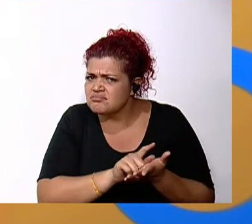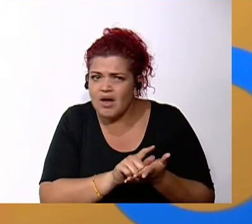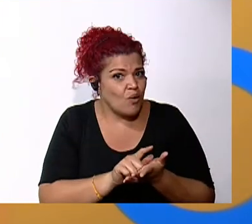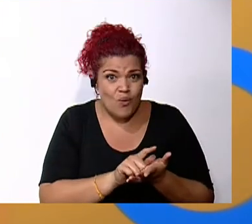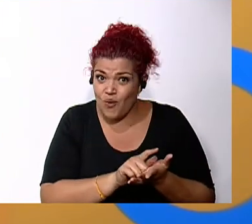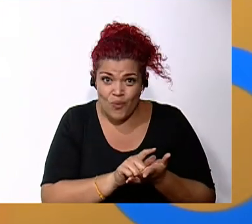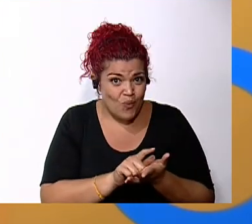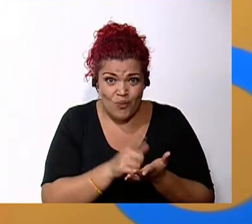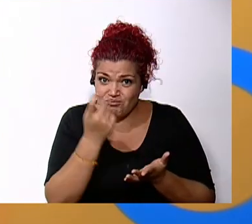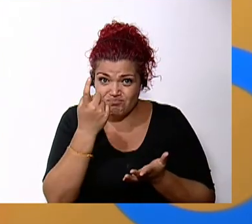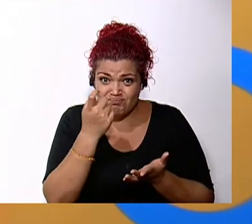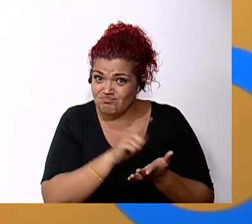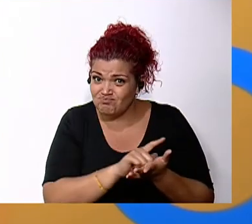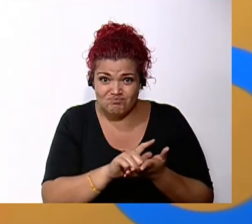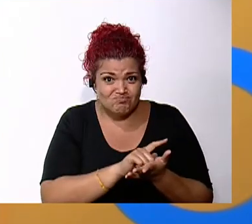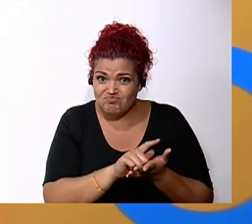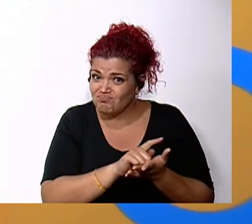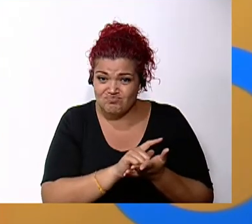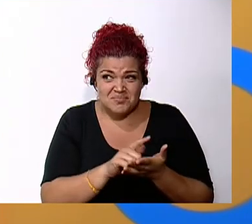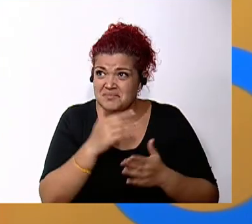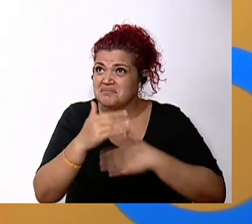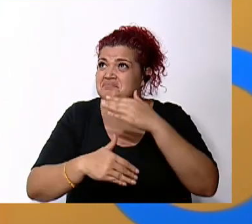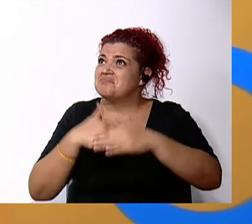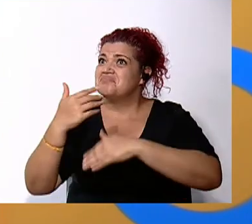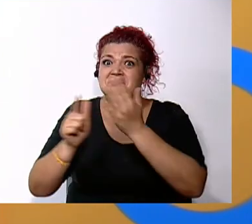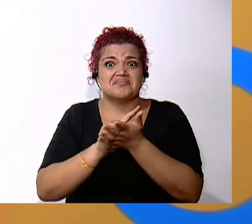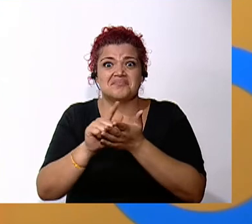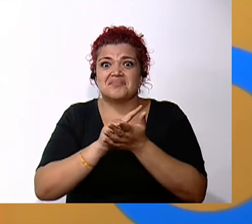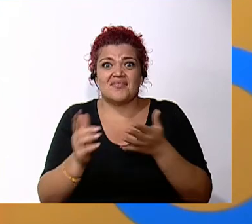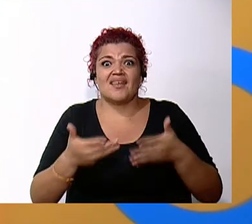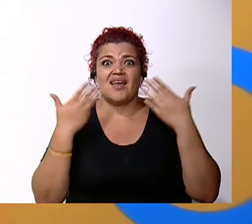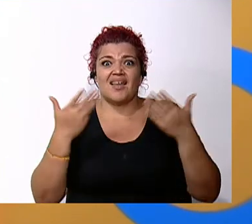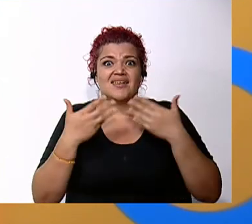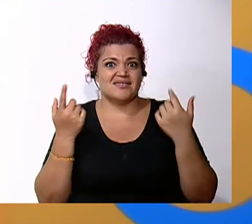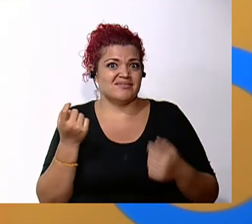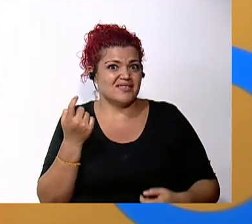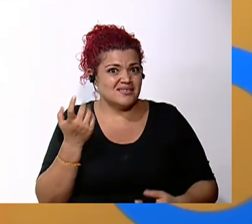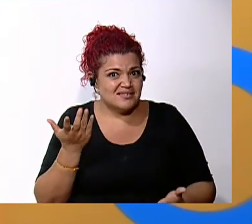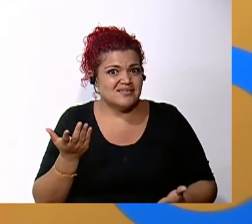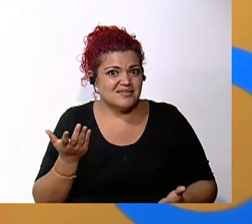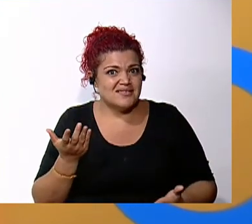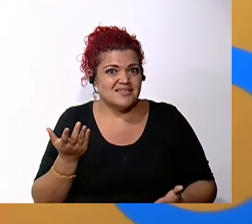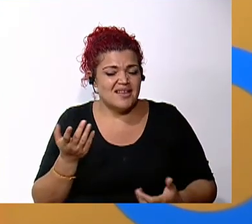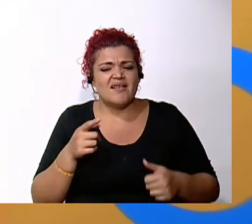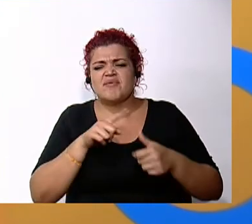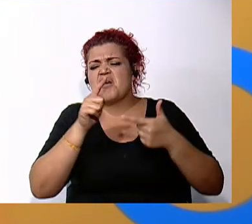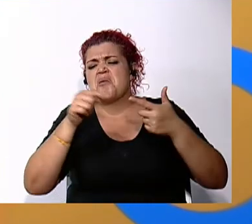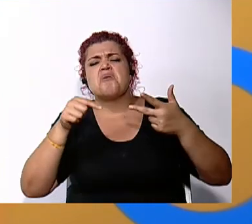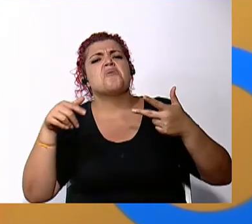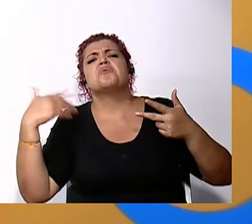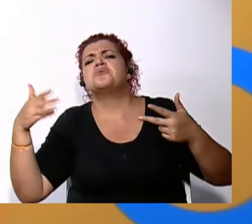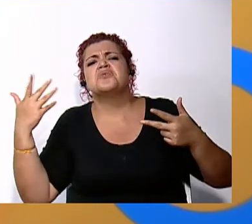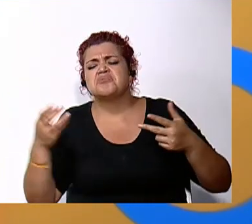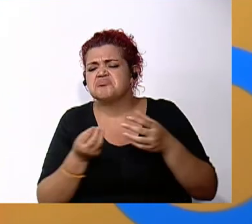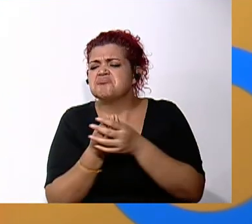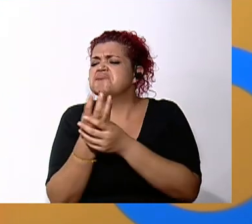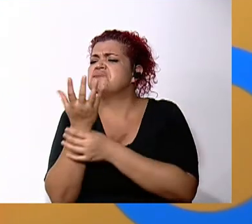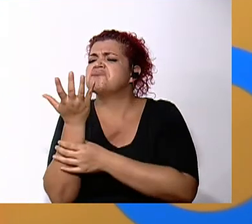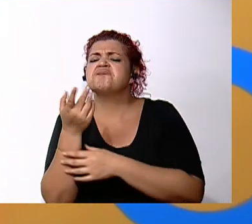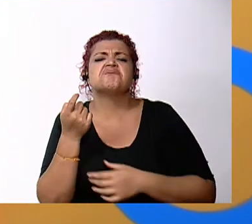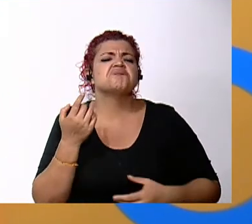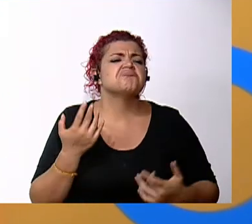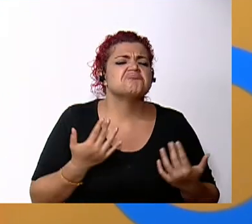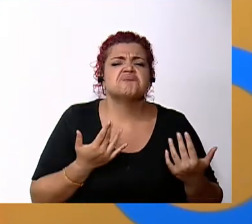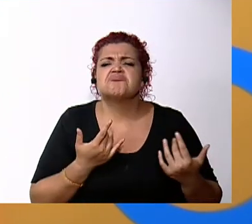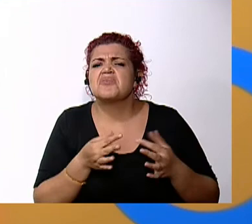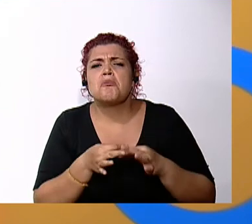No, ¿verdad? No habría ese proceso de purificación del aire. Además, las plantas también cumplen con una